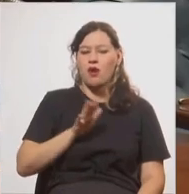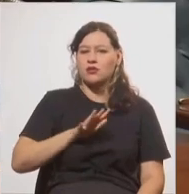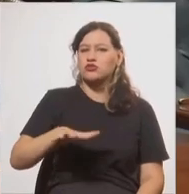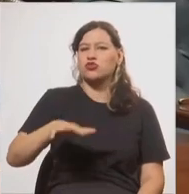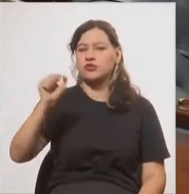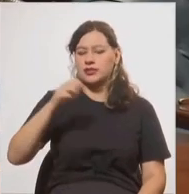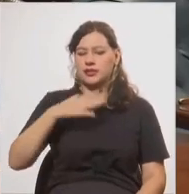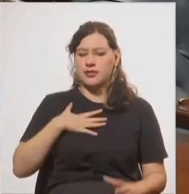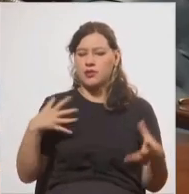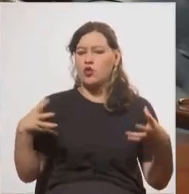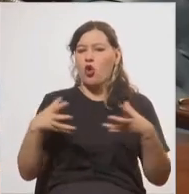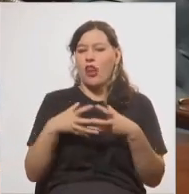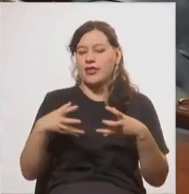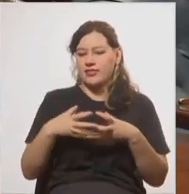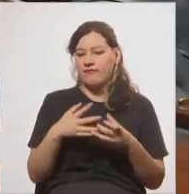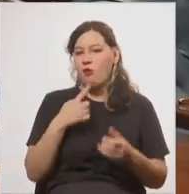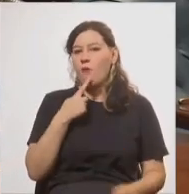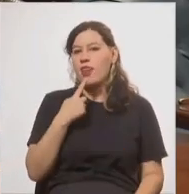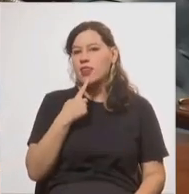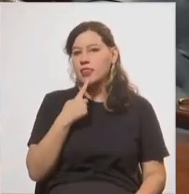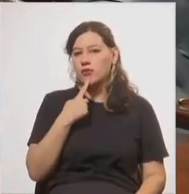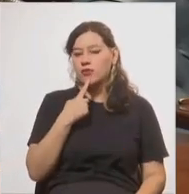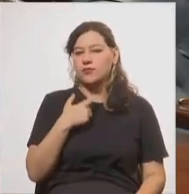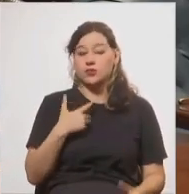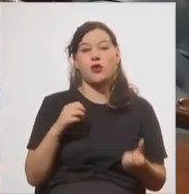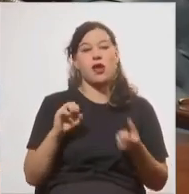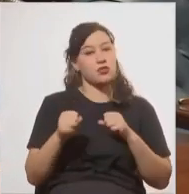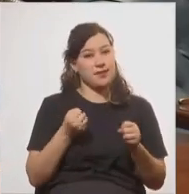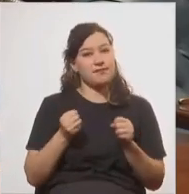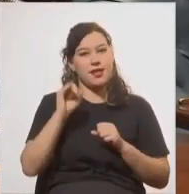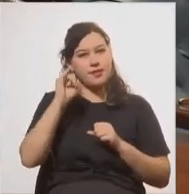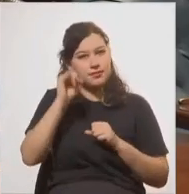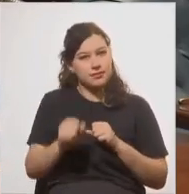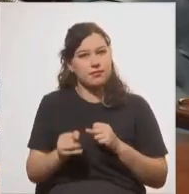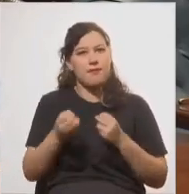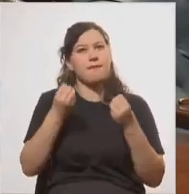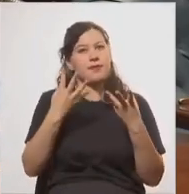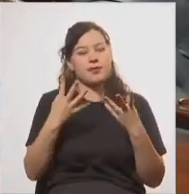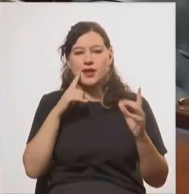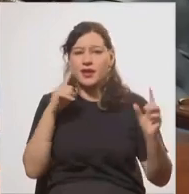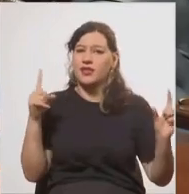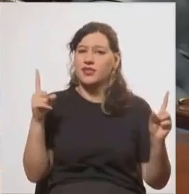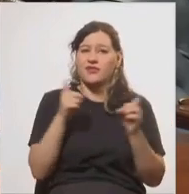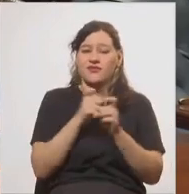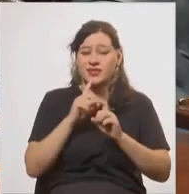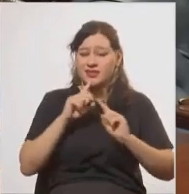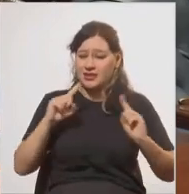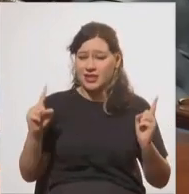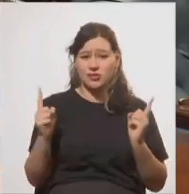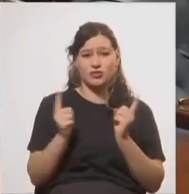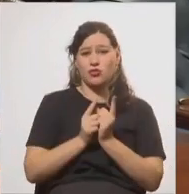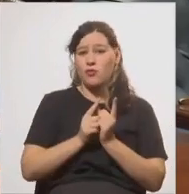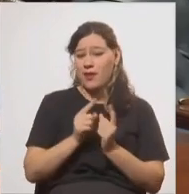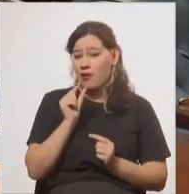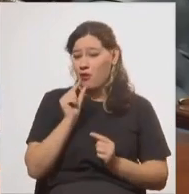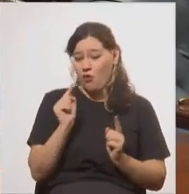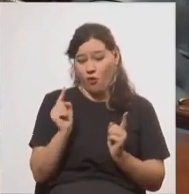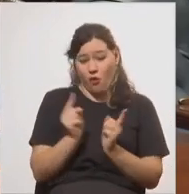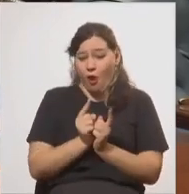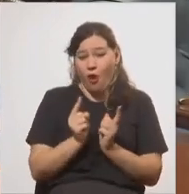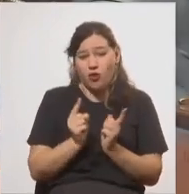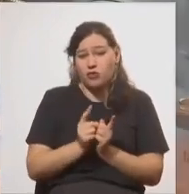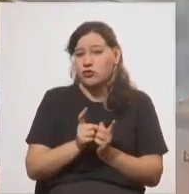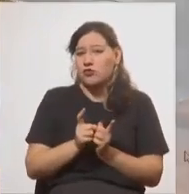mi colectividad política. Nerviosa porque es muy difícil resumir en pocas palabras